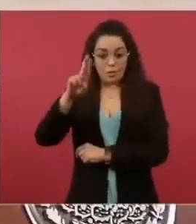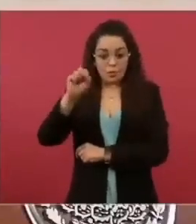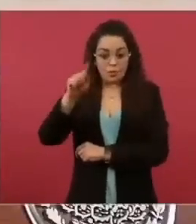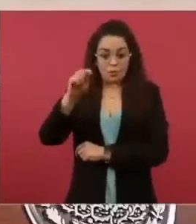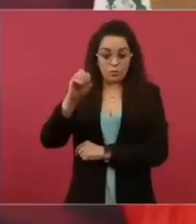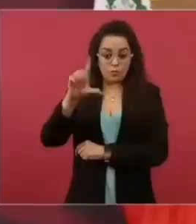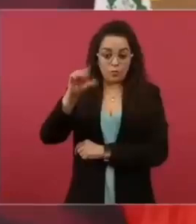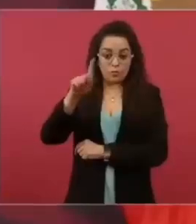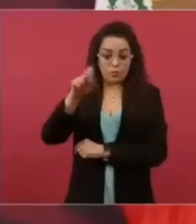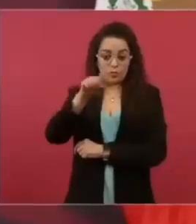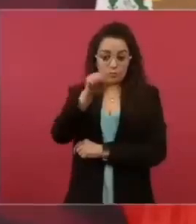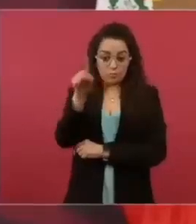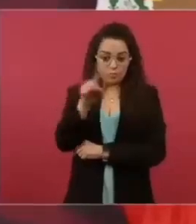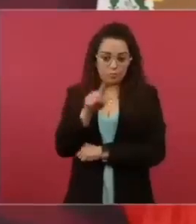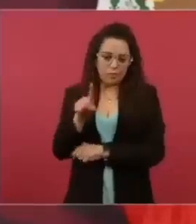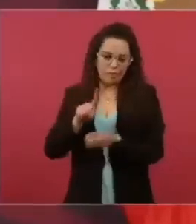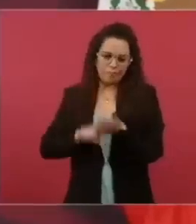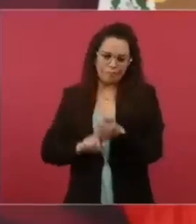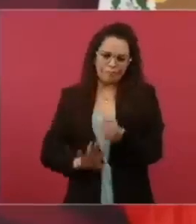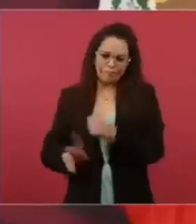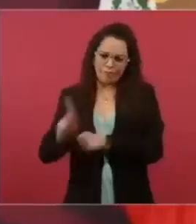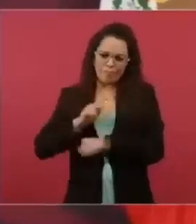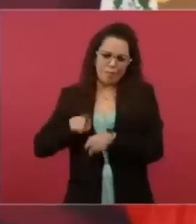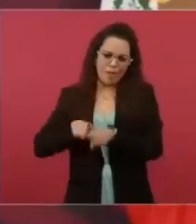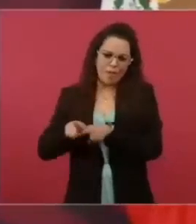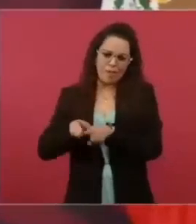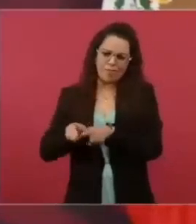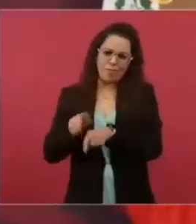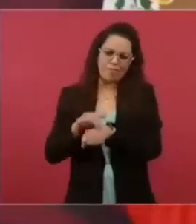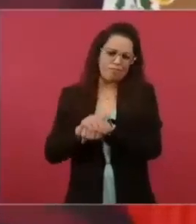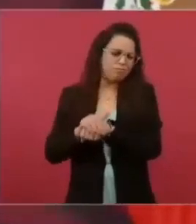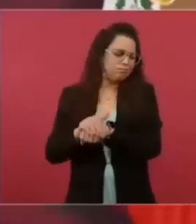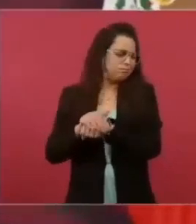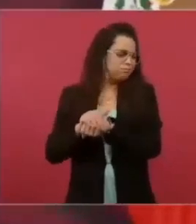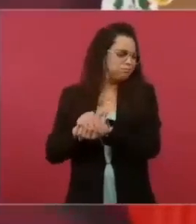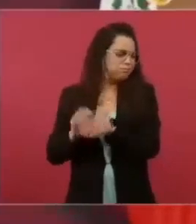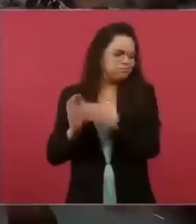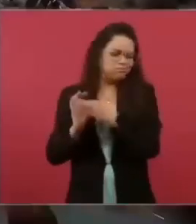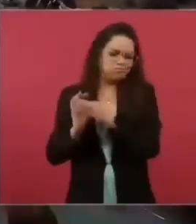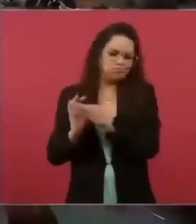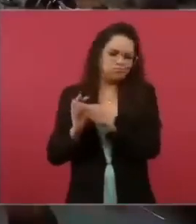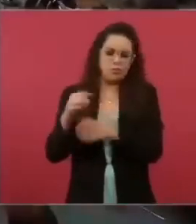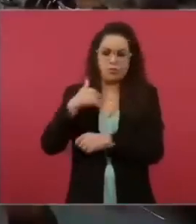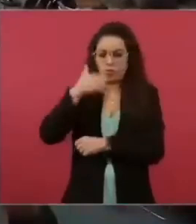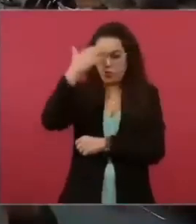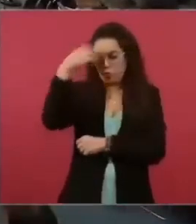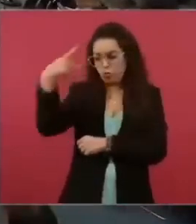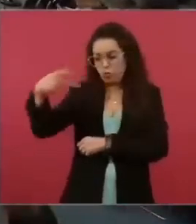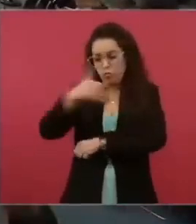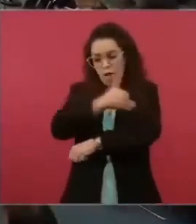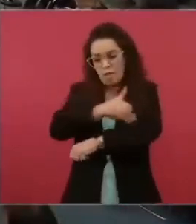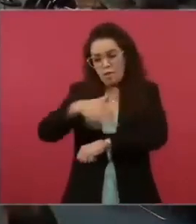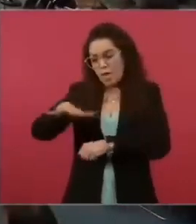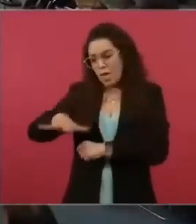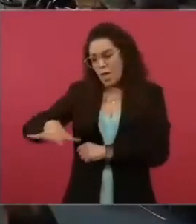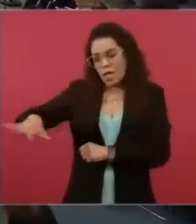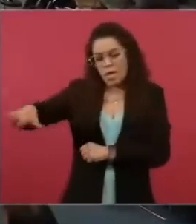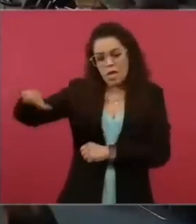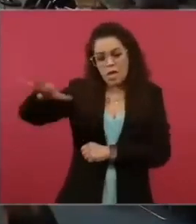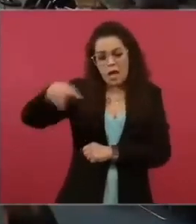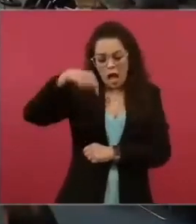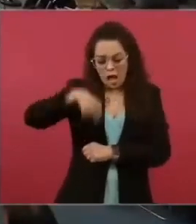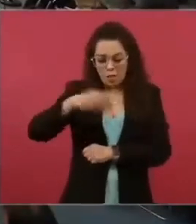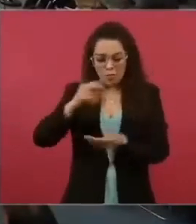Mi hermano, porque nos conocemos, conozco a toda su familia. Su papá, ya lo he dicho